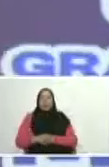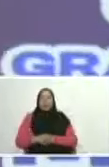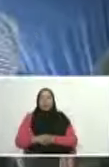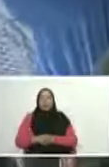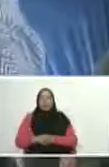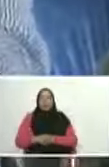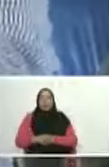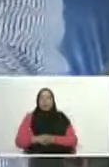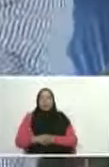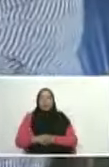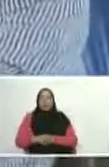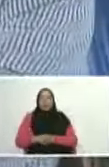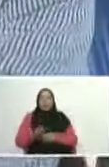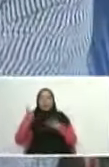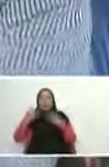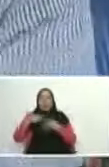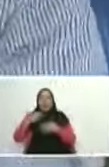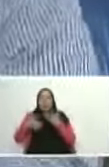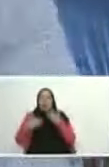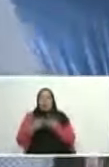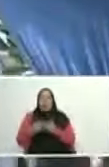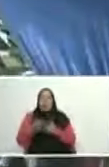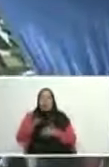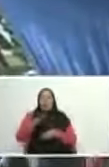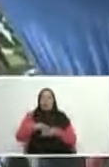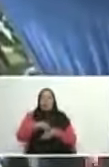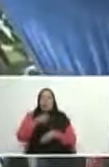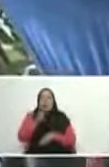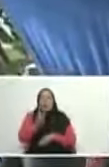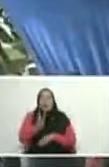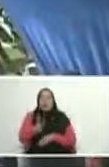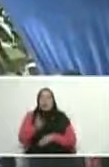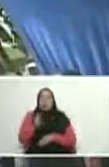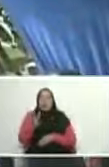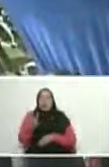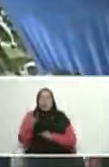saludando. ¿Cuántos comités fue que me dijiste? Tenemos